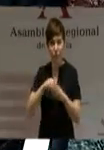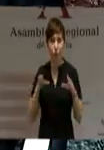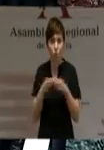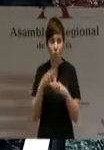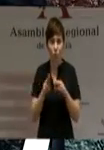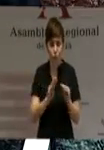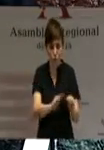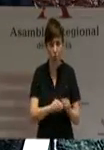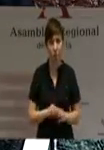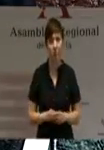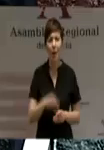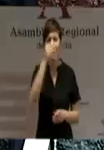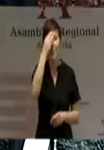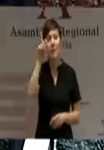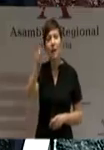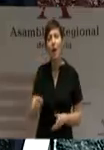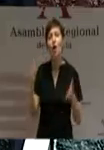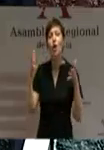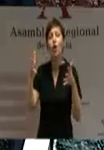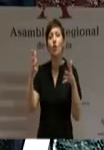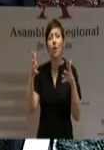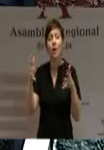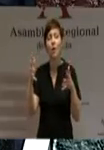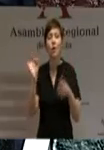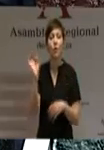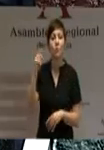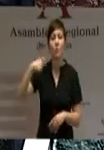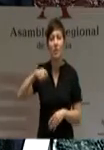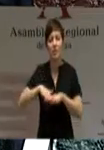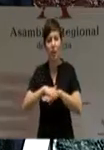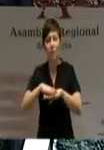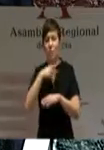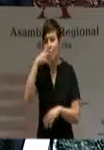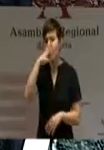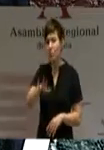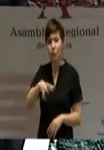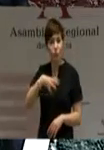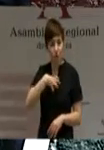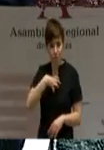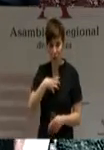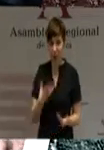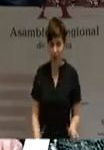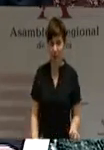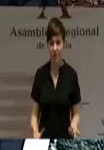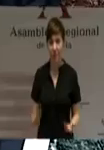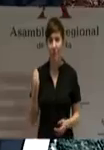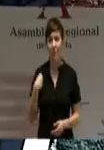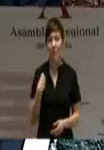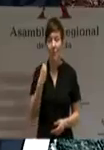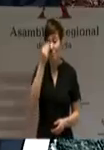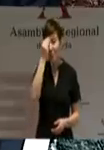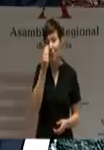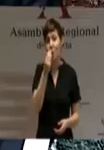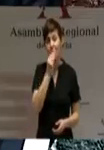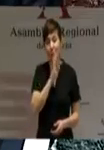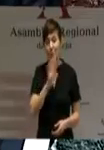consejero quien no puede ser presidente del gobierno por estar imputado por corrupción? ¿No es preferible, en aras de la